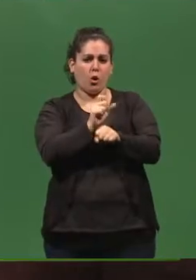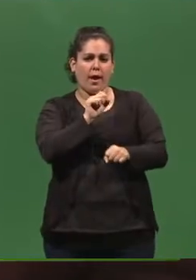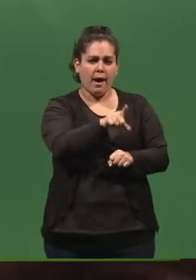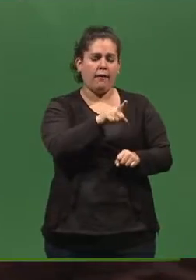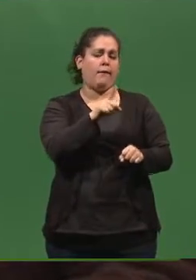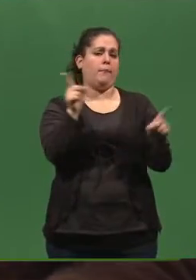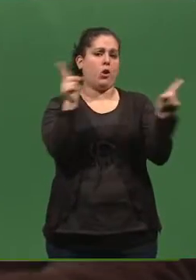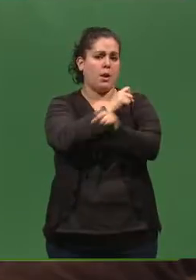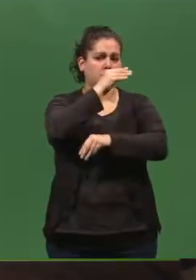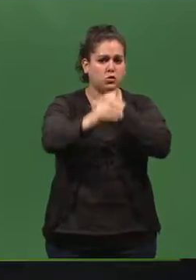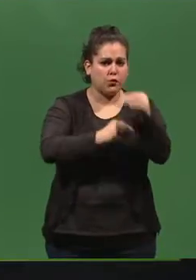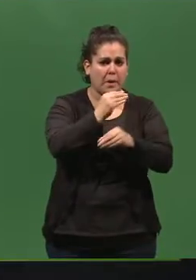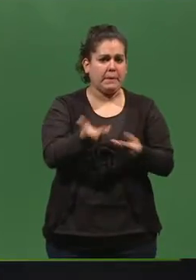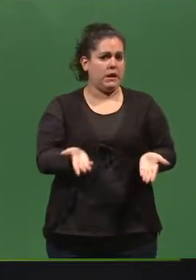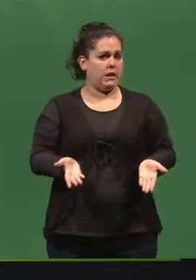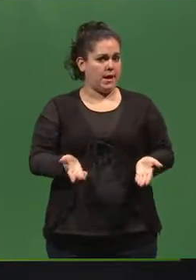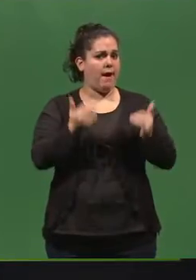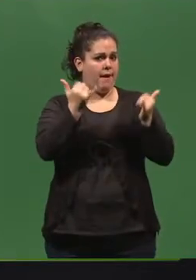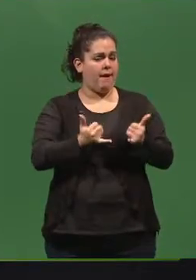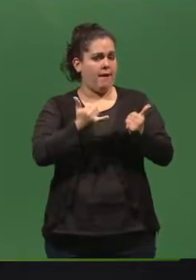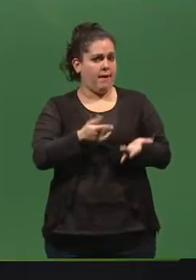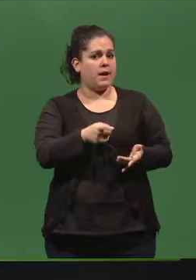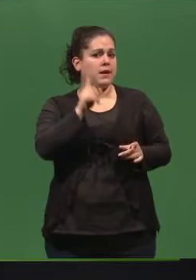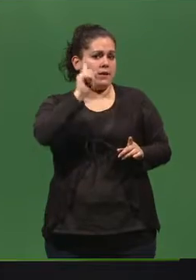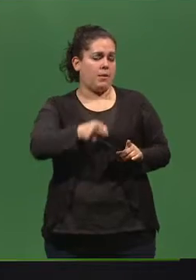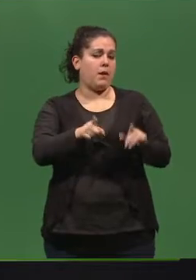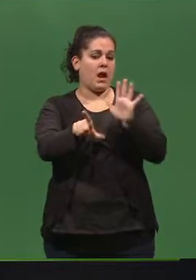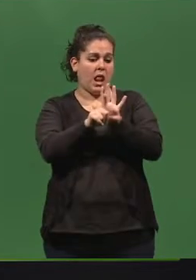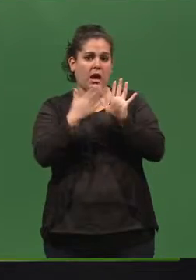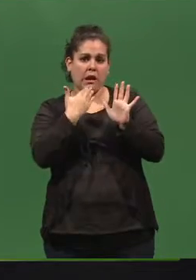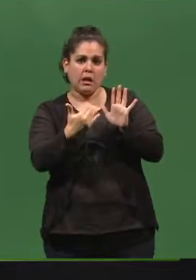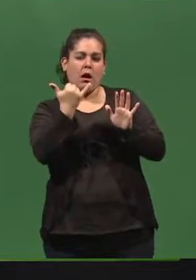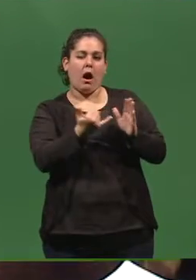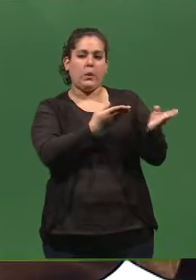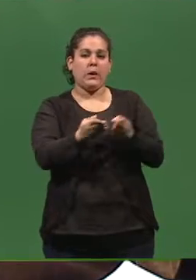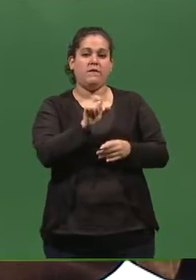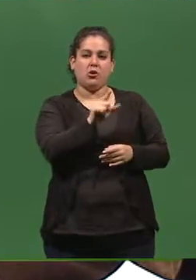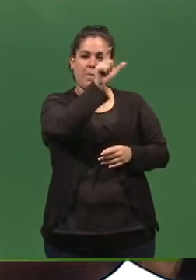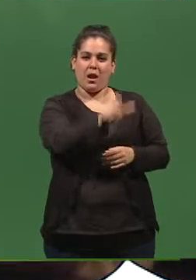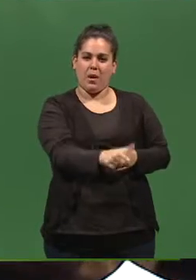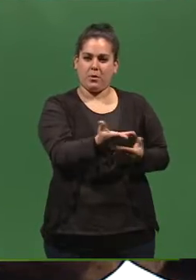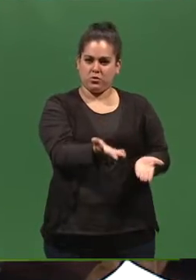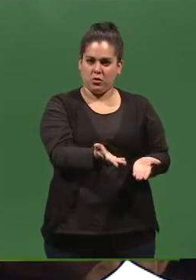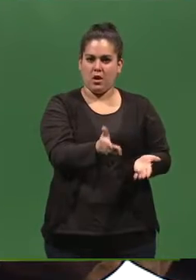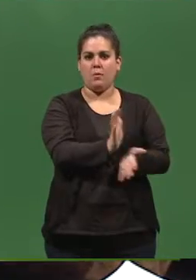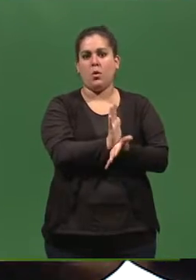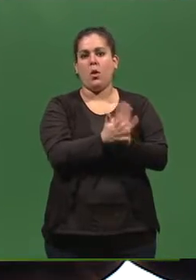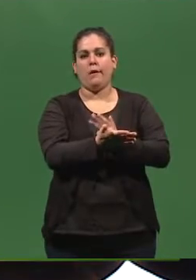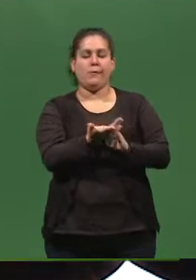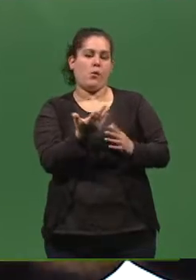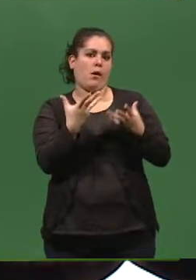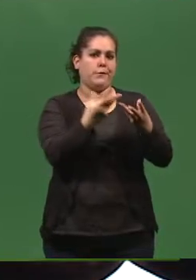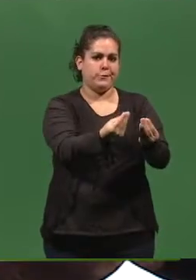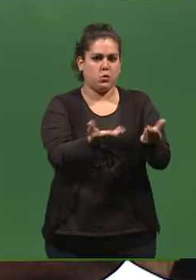perjuicio en su vida cotidiana, de alguna manera también se vean beneficiadas también con este proyecto, intentándole generar una especie